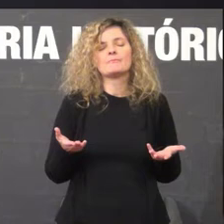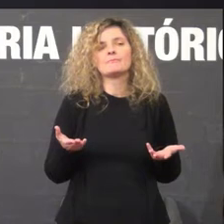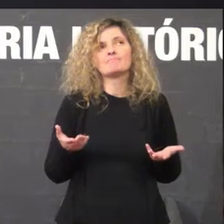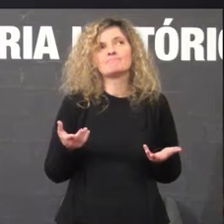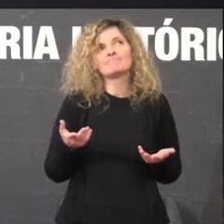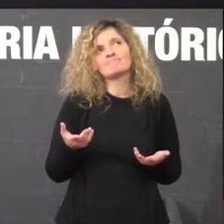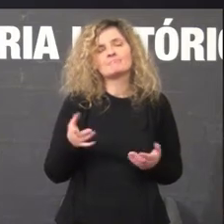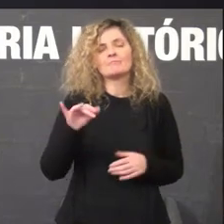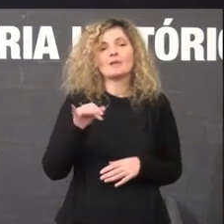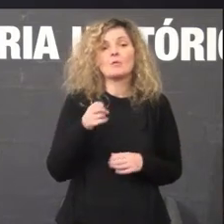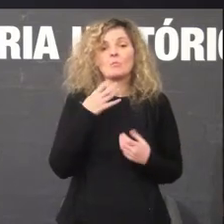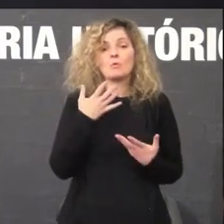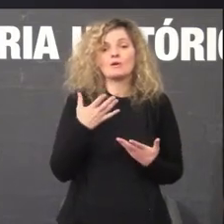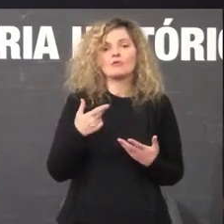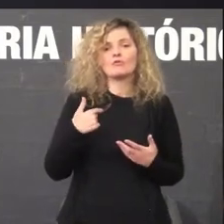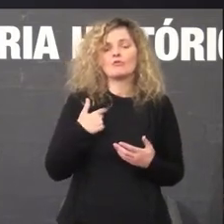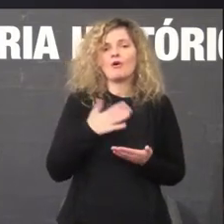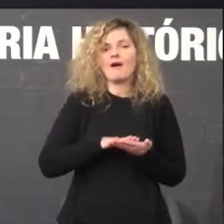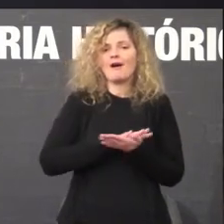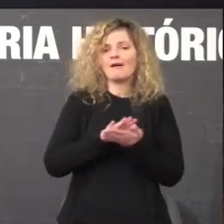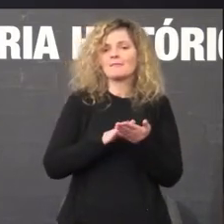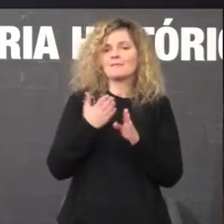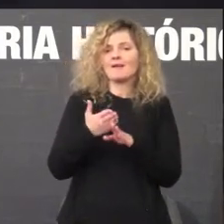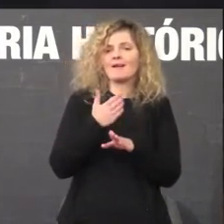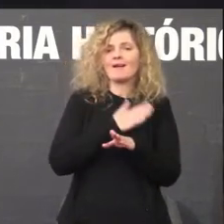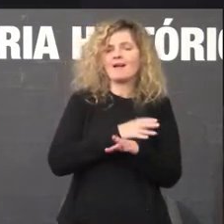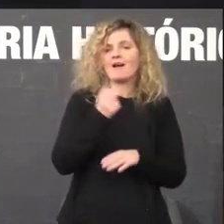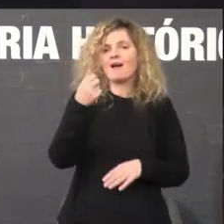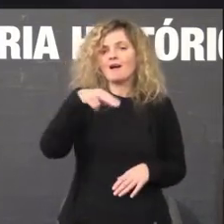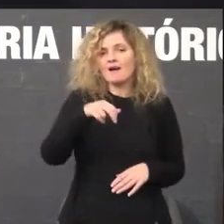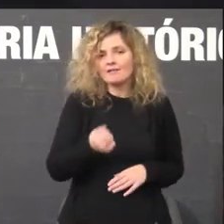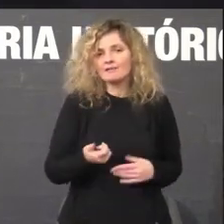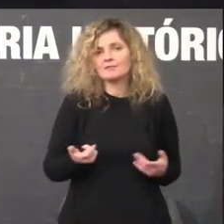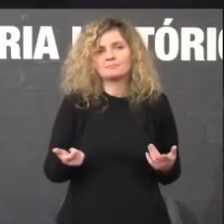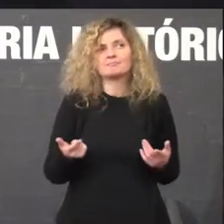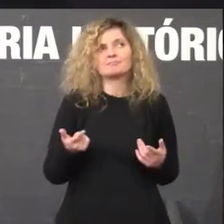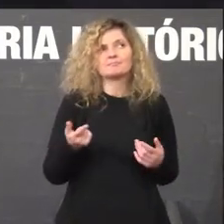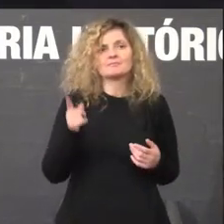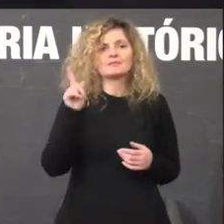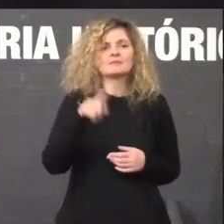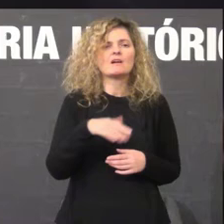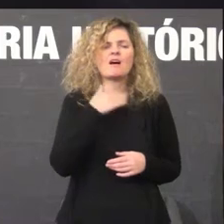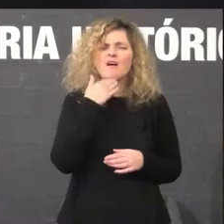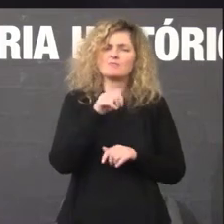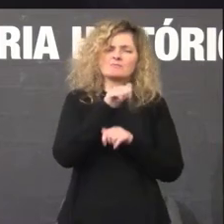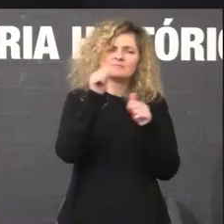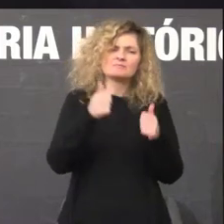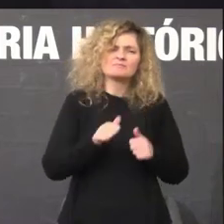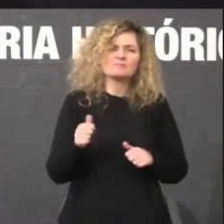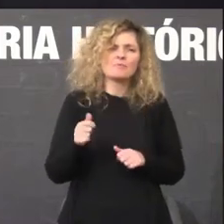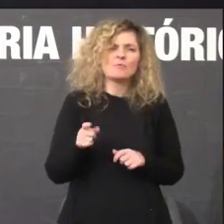Y bueno, ayer estuve hablando con Ana y de alguna forma